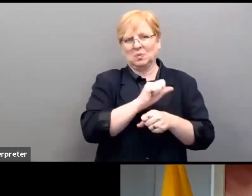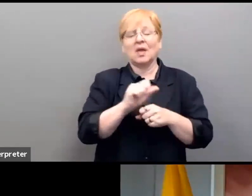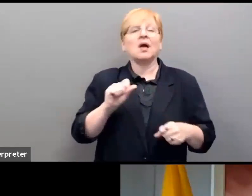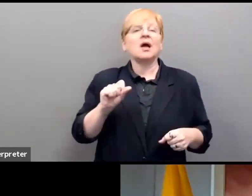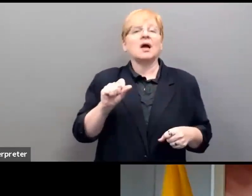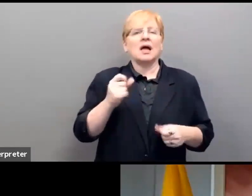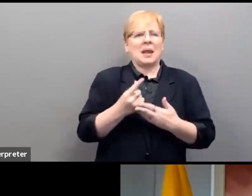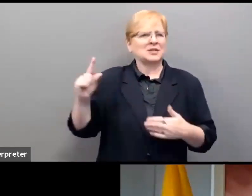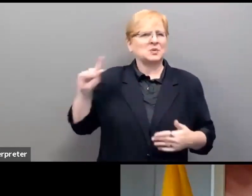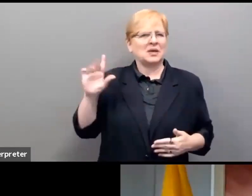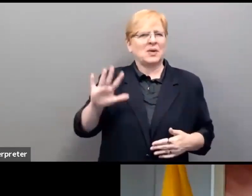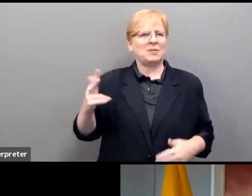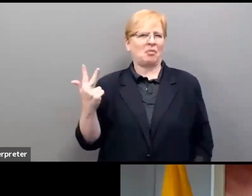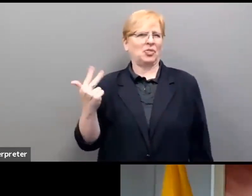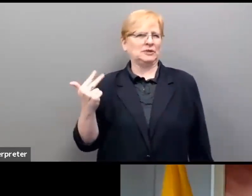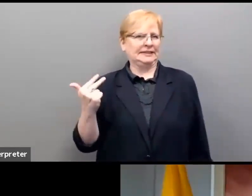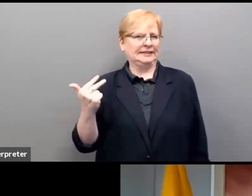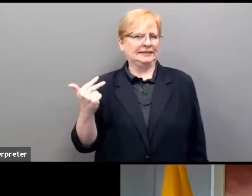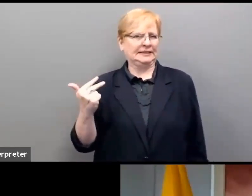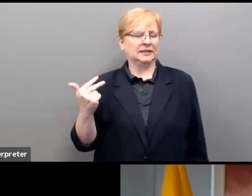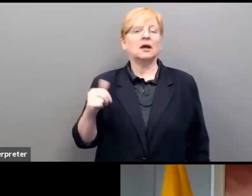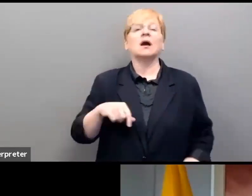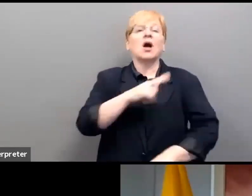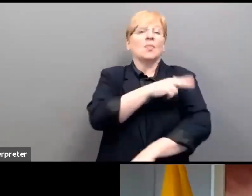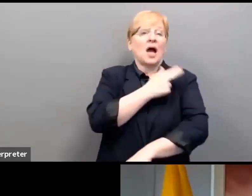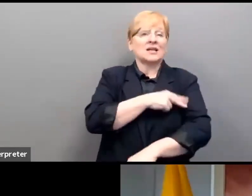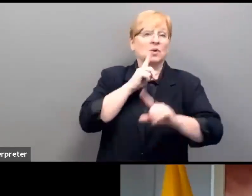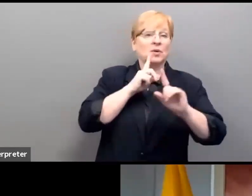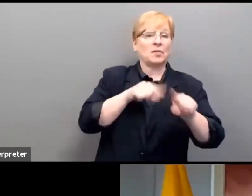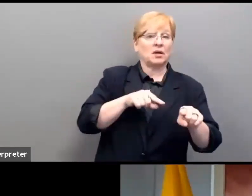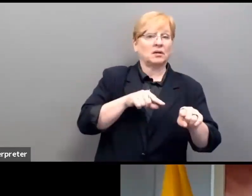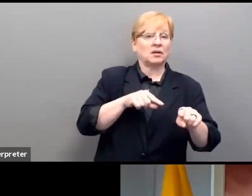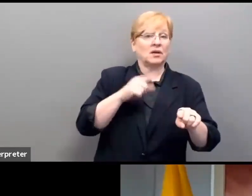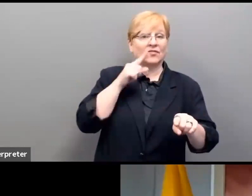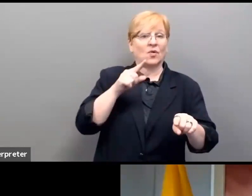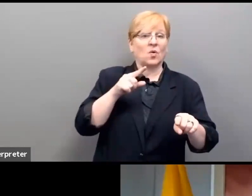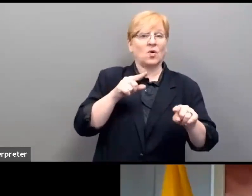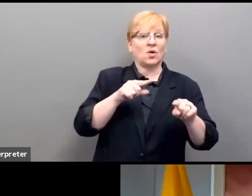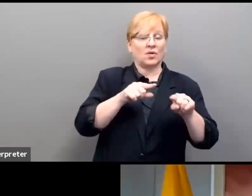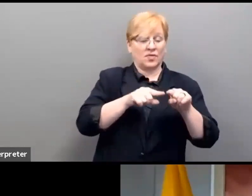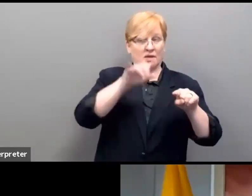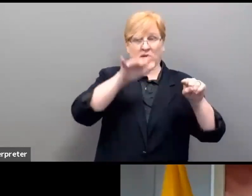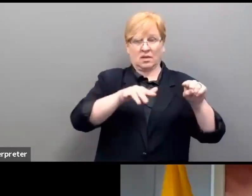muchas personas. El doctor Grace tiene el número, nosotros no. También hay muchas personas